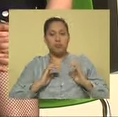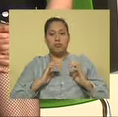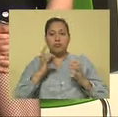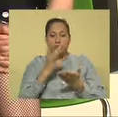psicológica